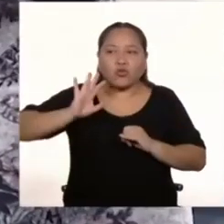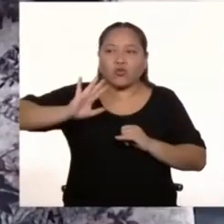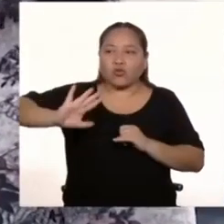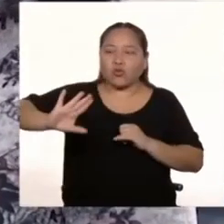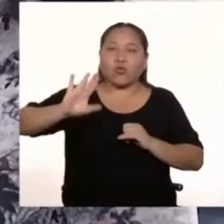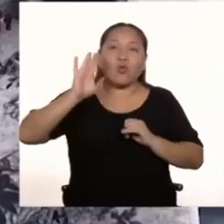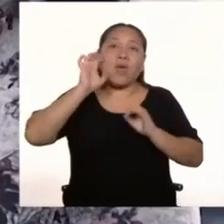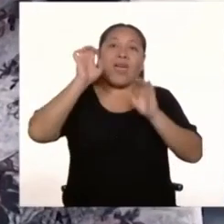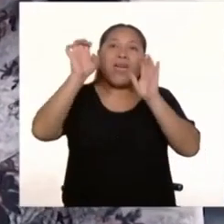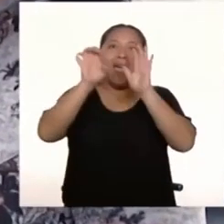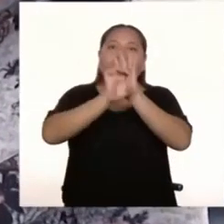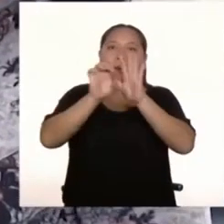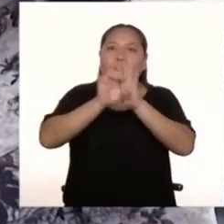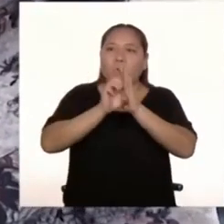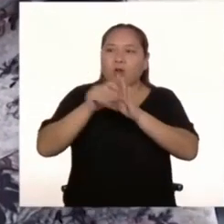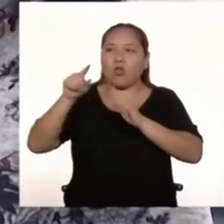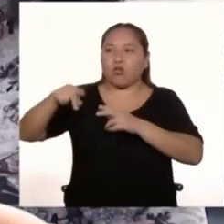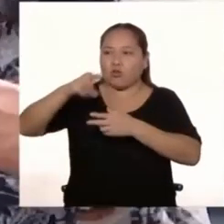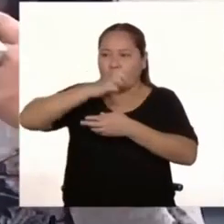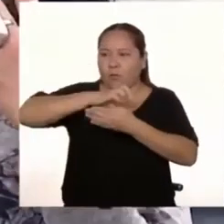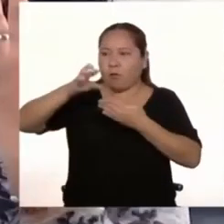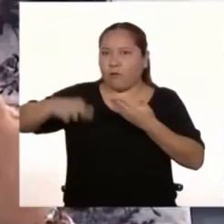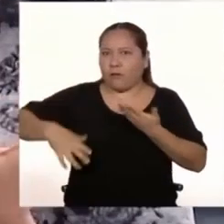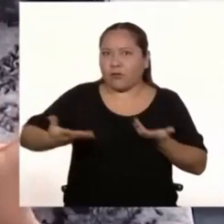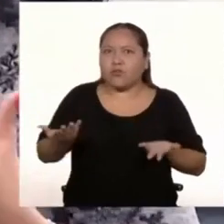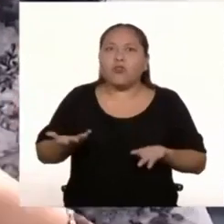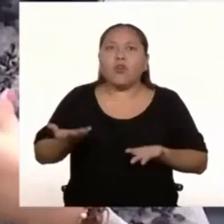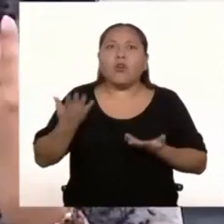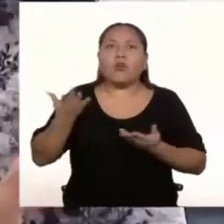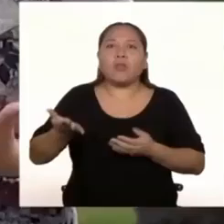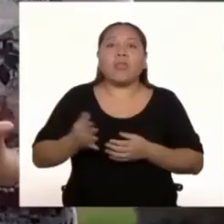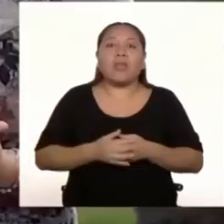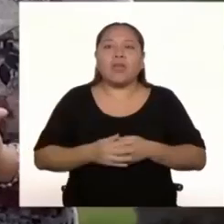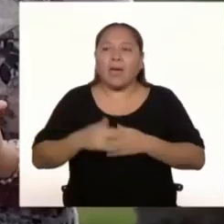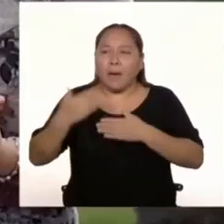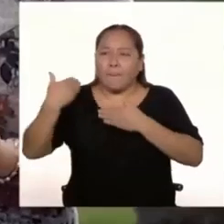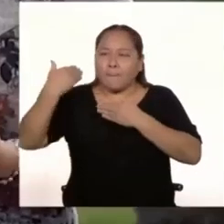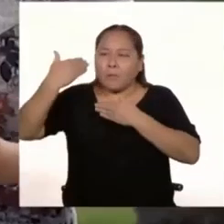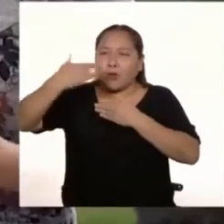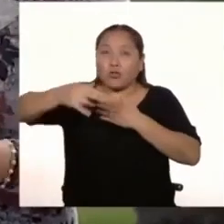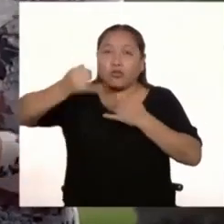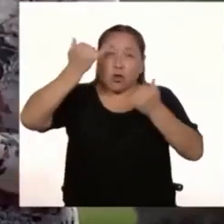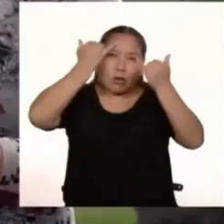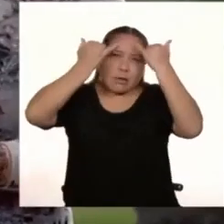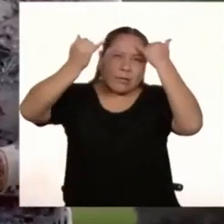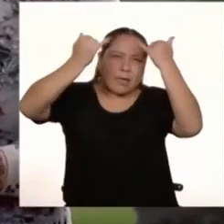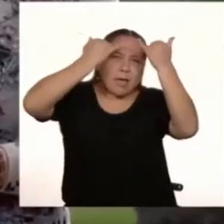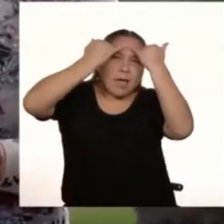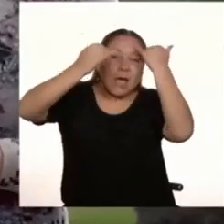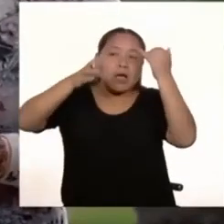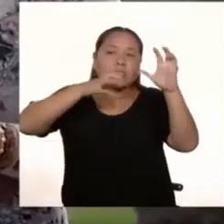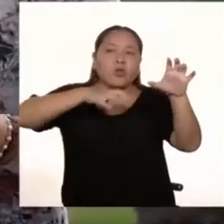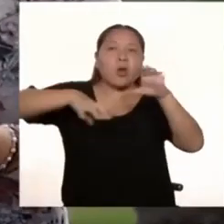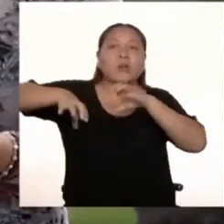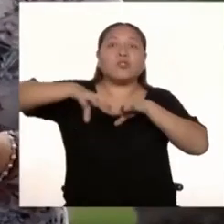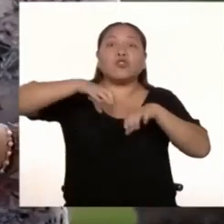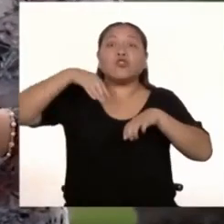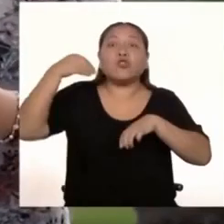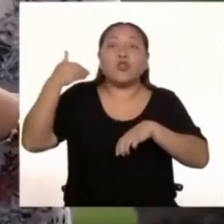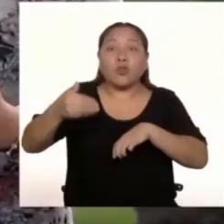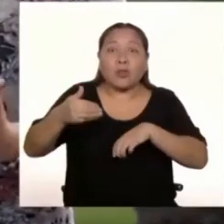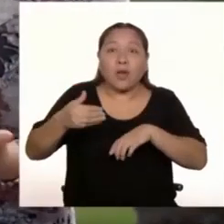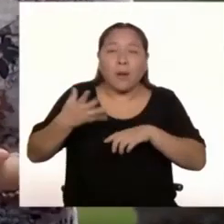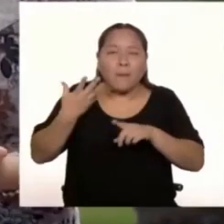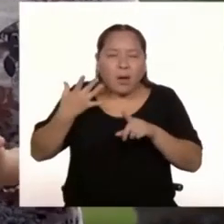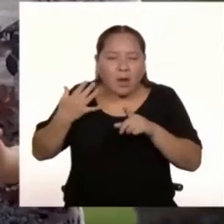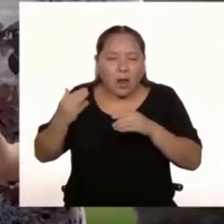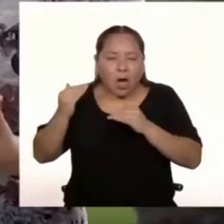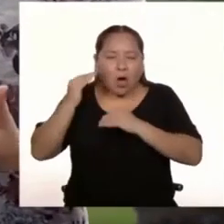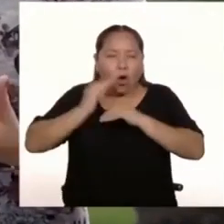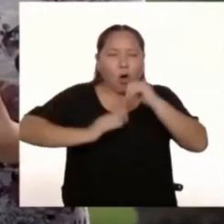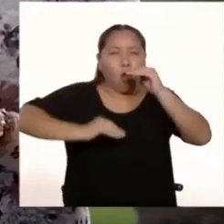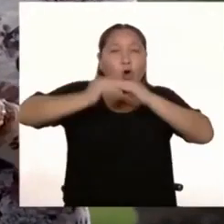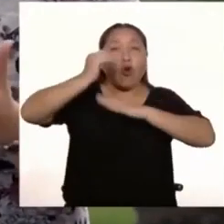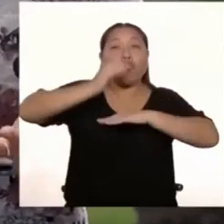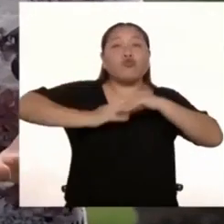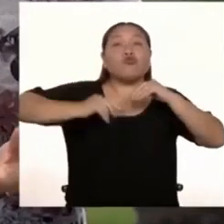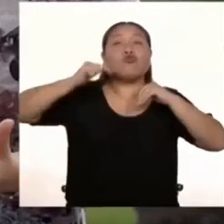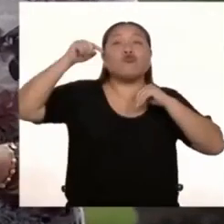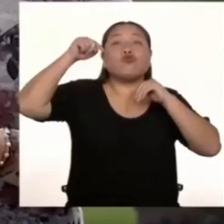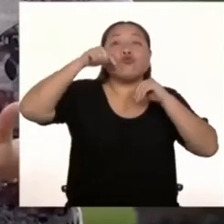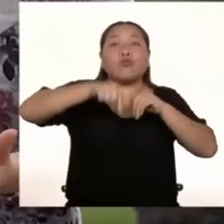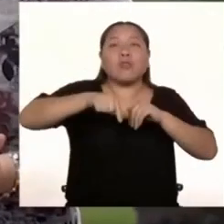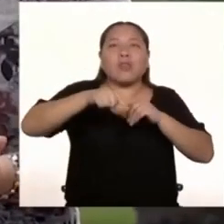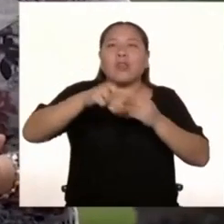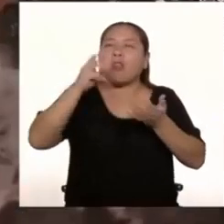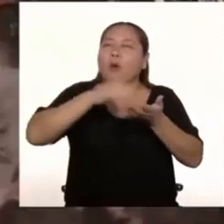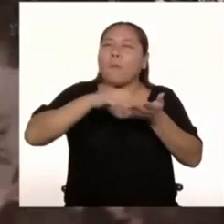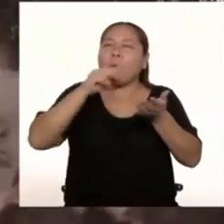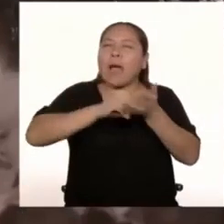o aquellos que han desarrollado una serie de ideas o acciones para construir lo más